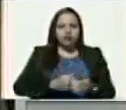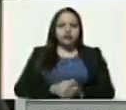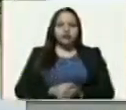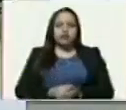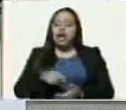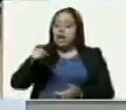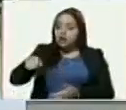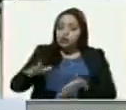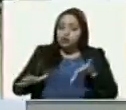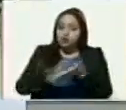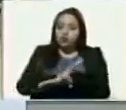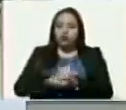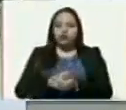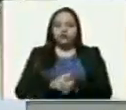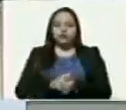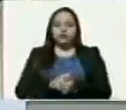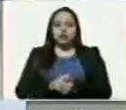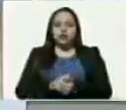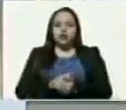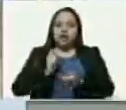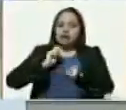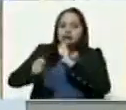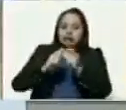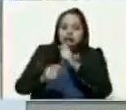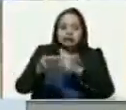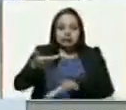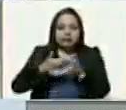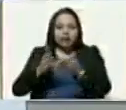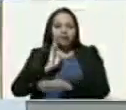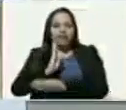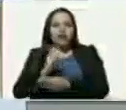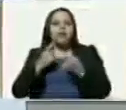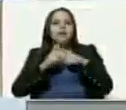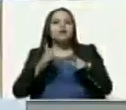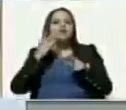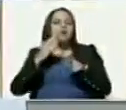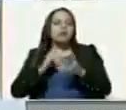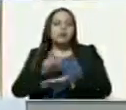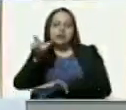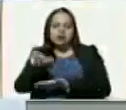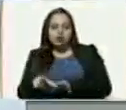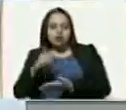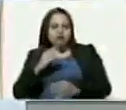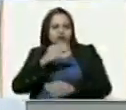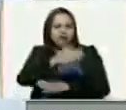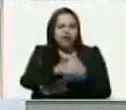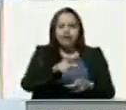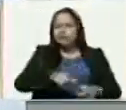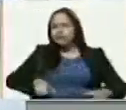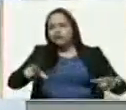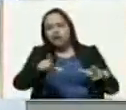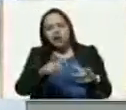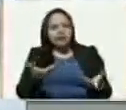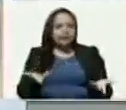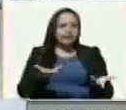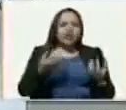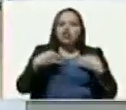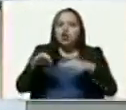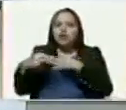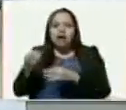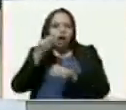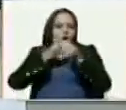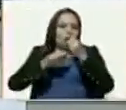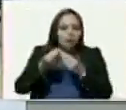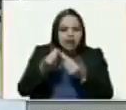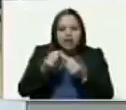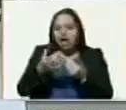esto con respecto a transacciones bancarias, pero cuando ese usuario va a un establecimiento normal a realizar